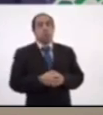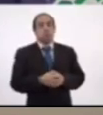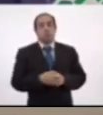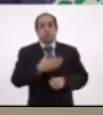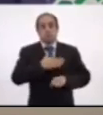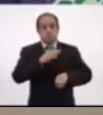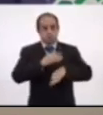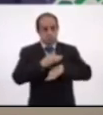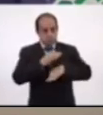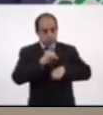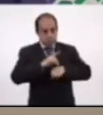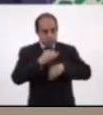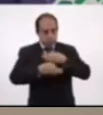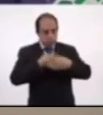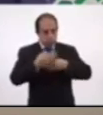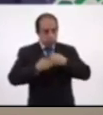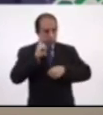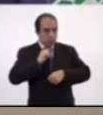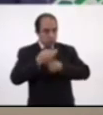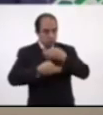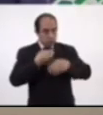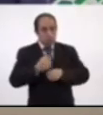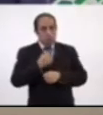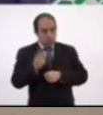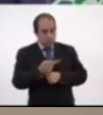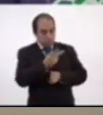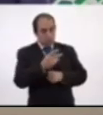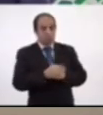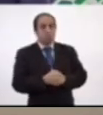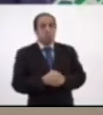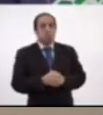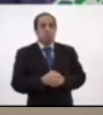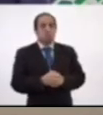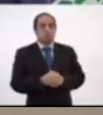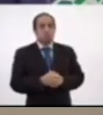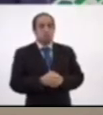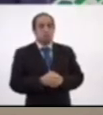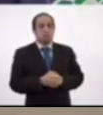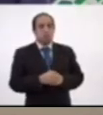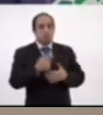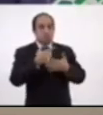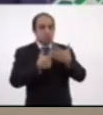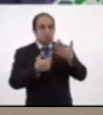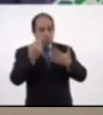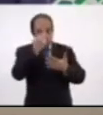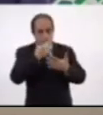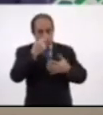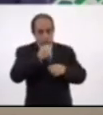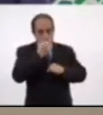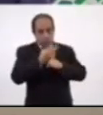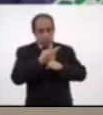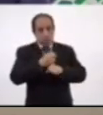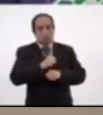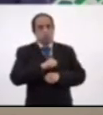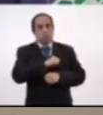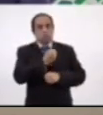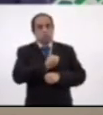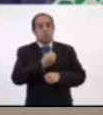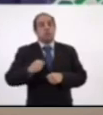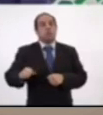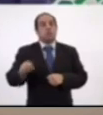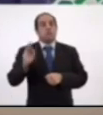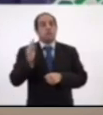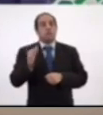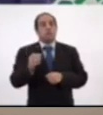todos. Me gustaría preguntarles si en los indicadores que evalúa la Secretaría de Salud Federal impactará esta reducción de